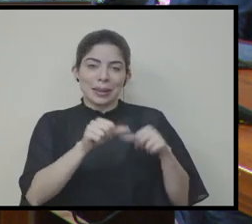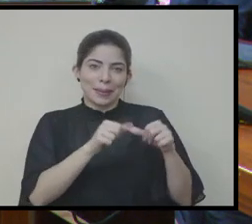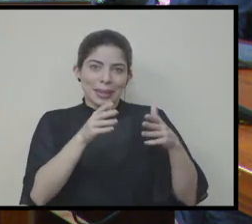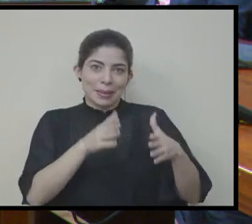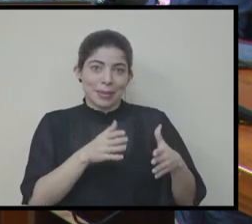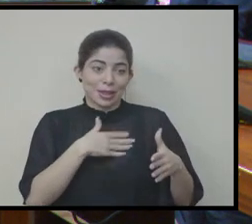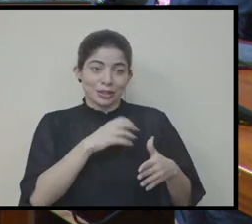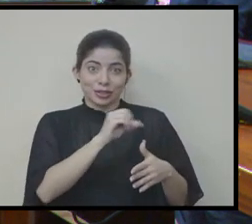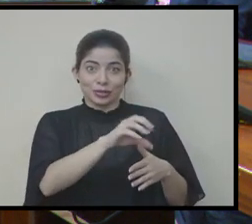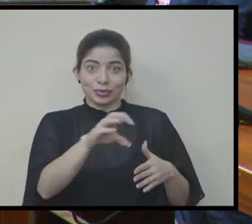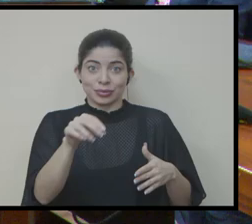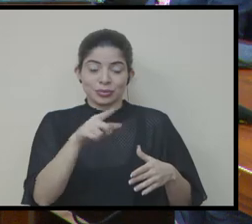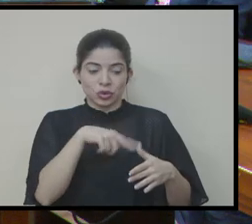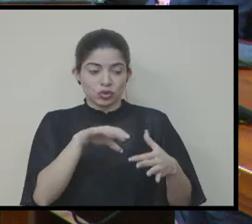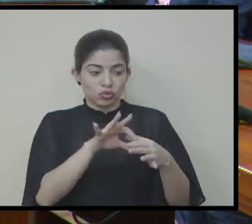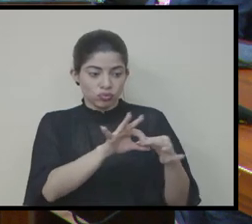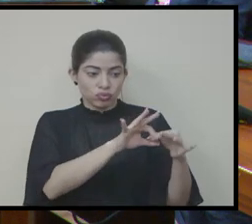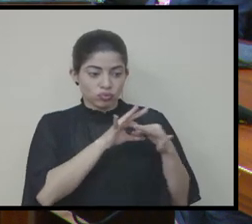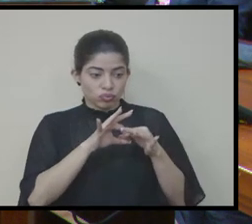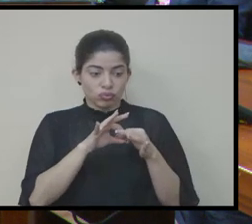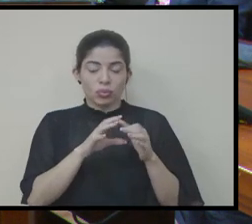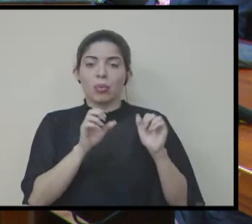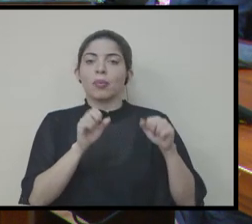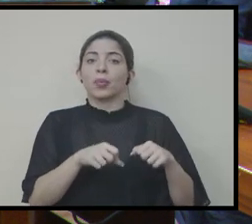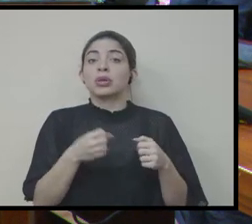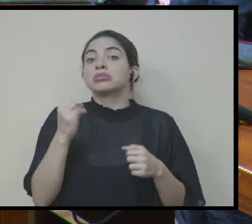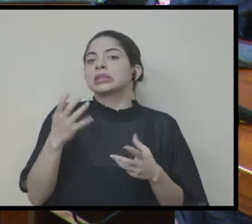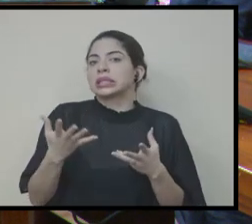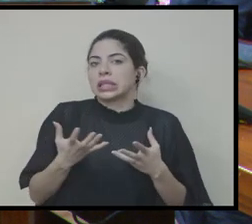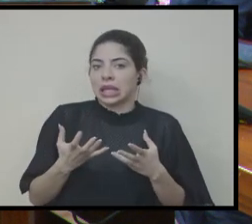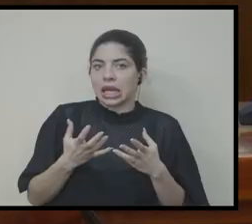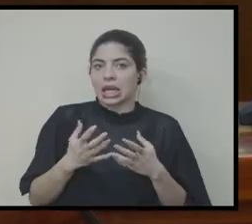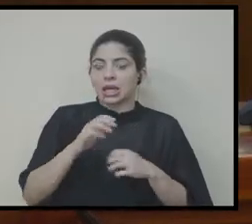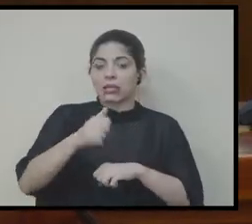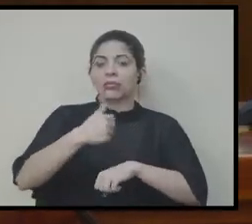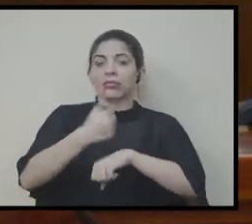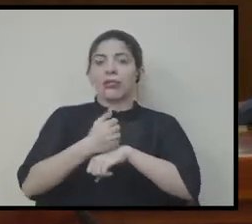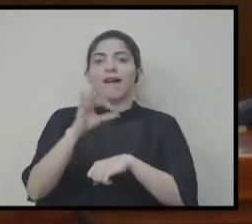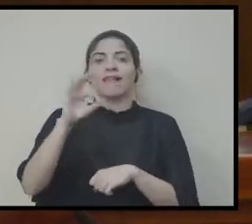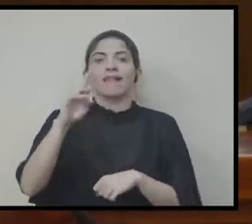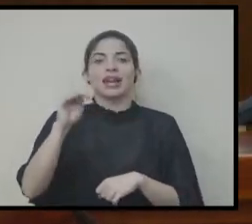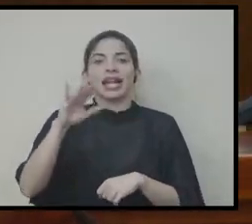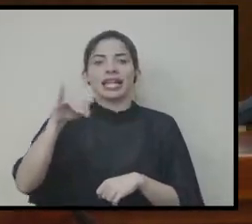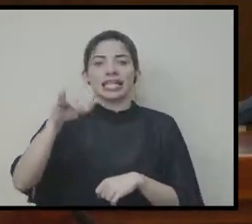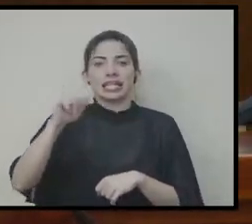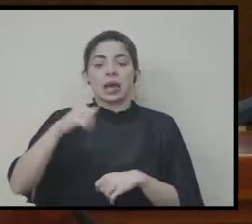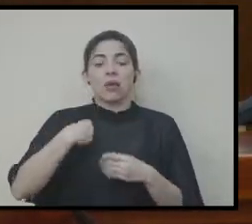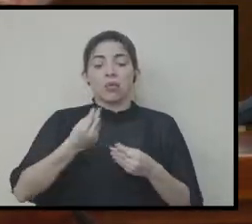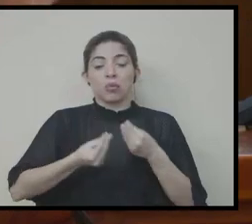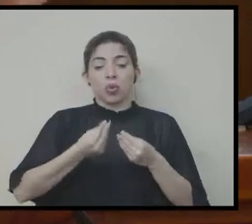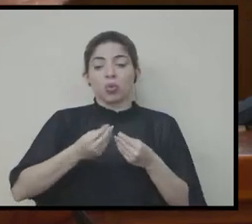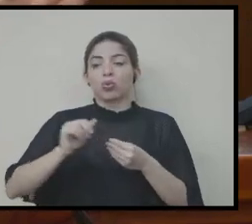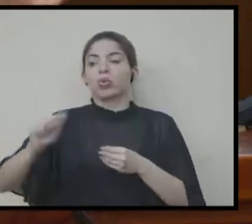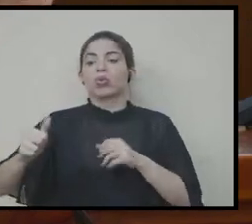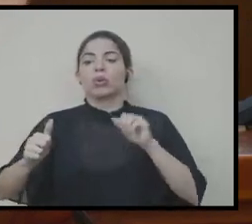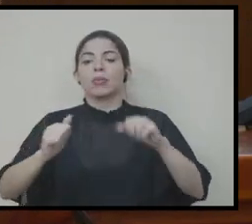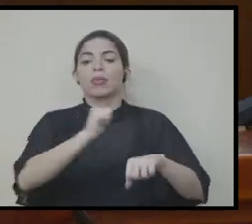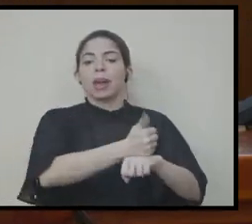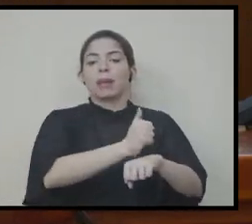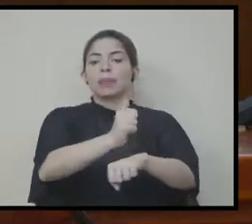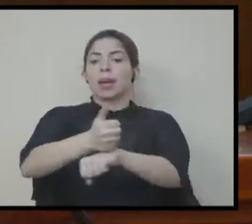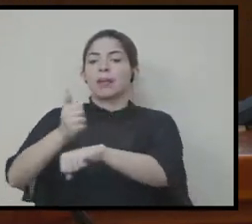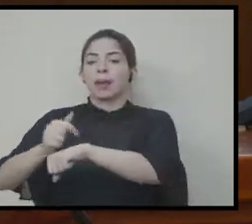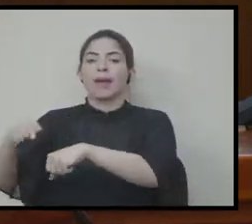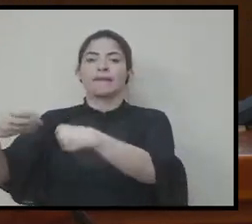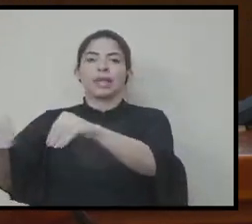hacen reparto, y usted podría, si quiere, franquiciar su producto y que en la modalidad de consorcio